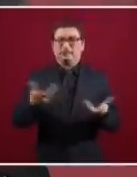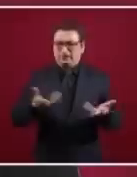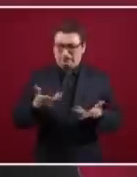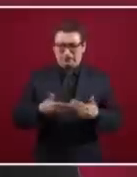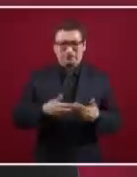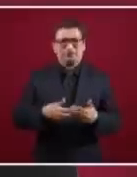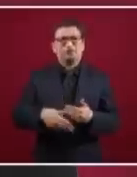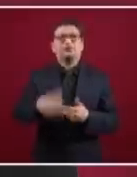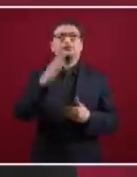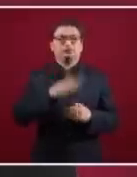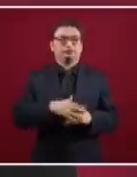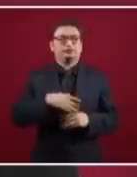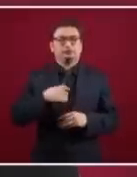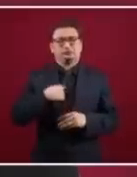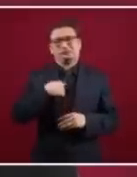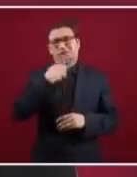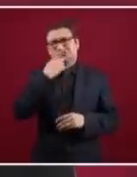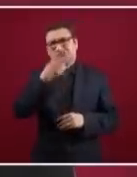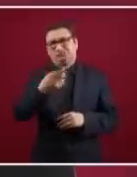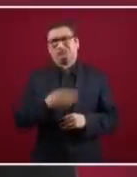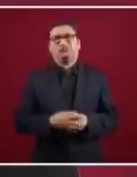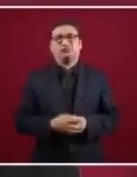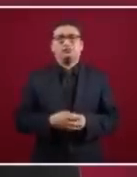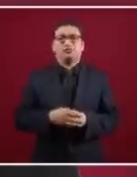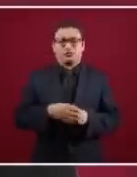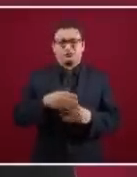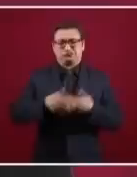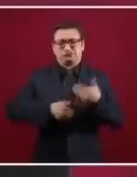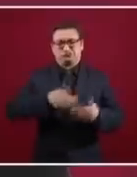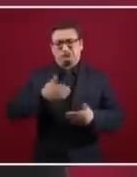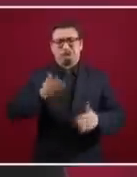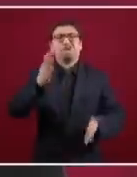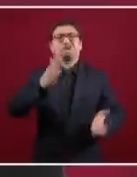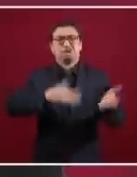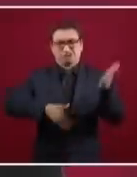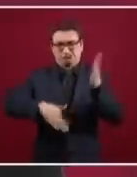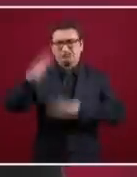y les diría con éxito